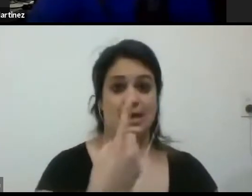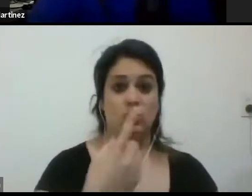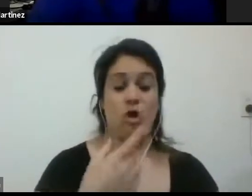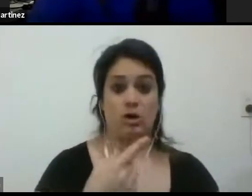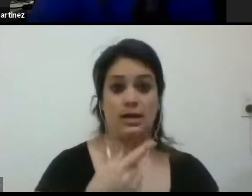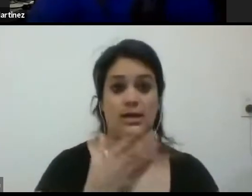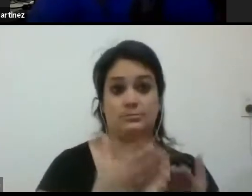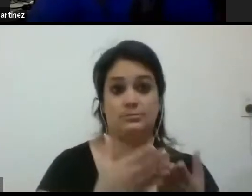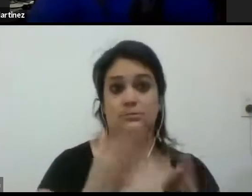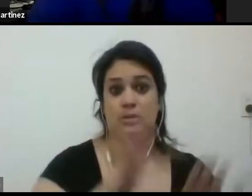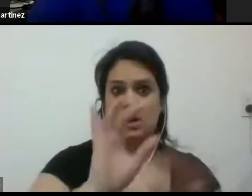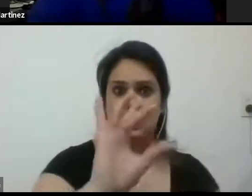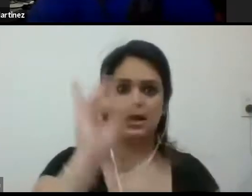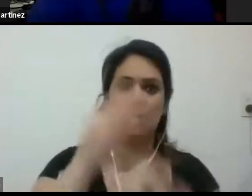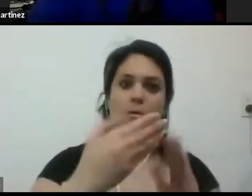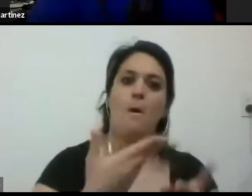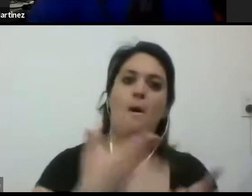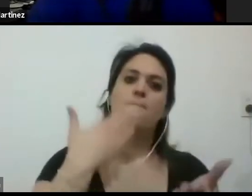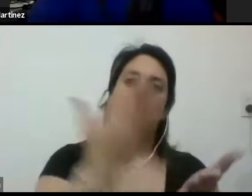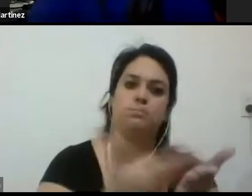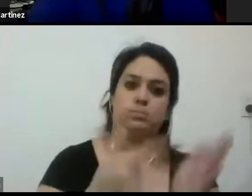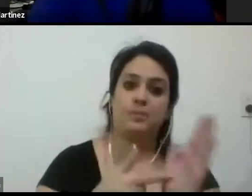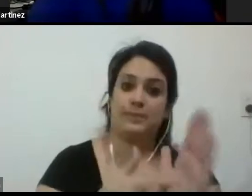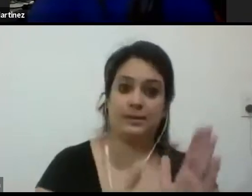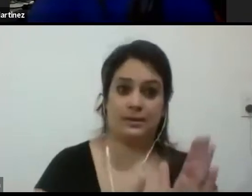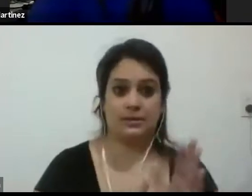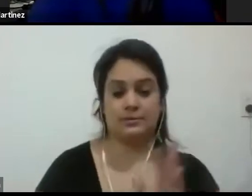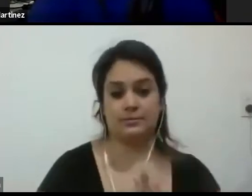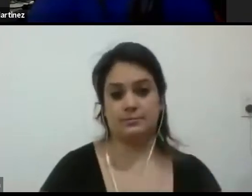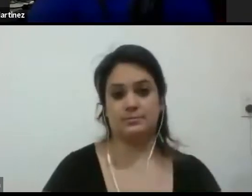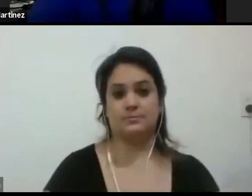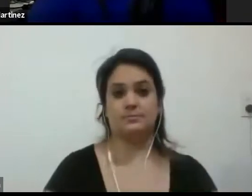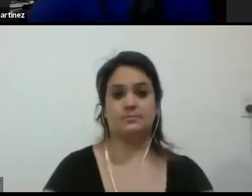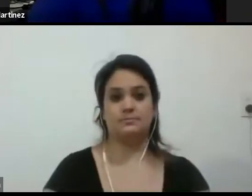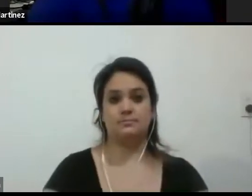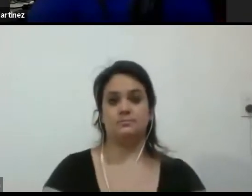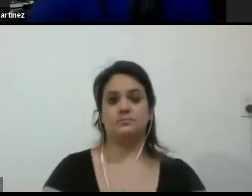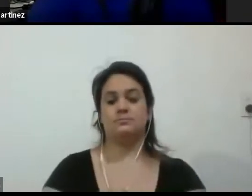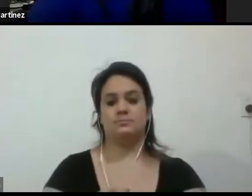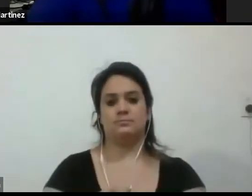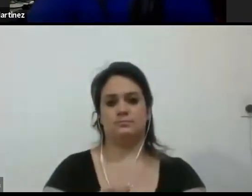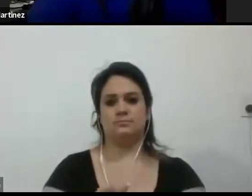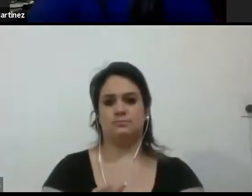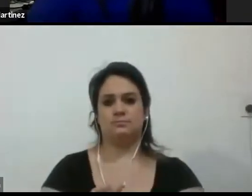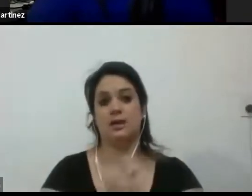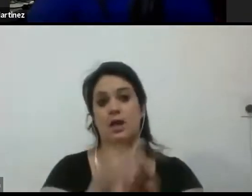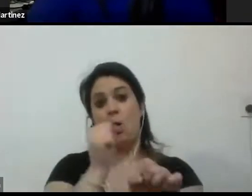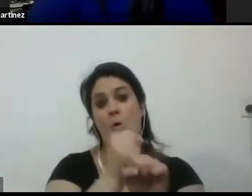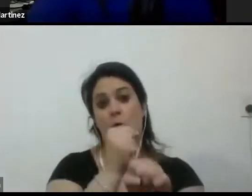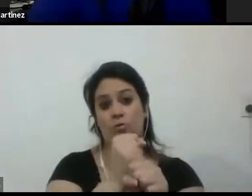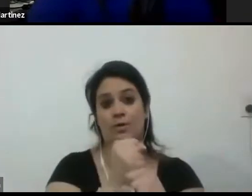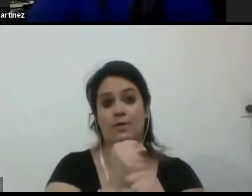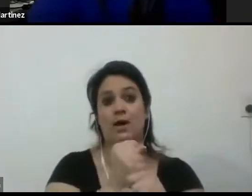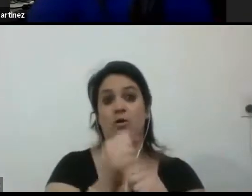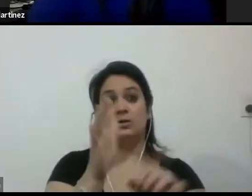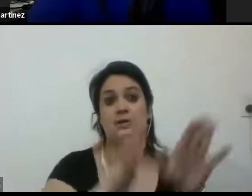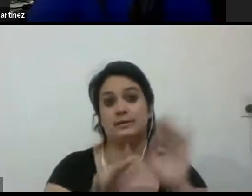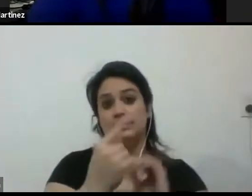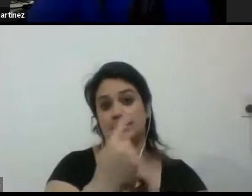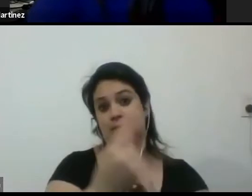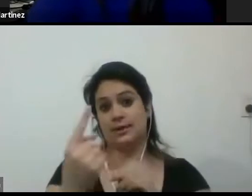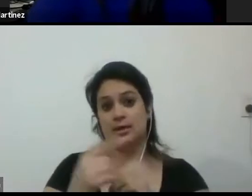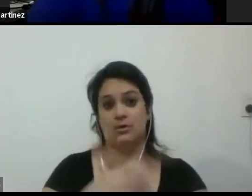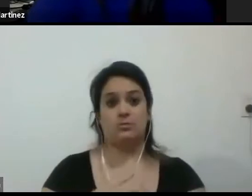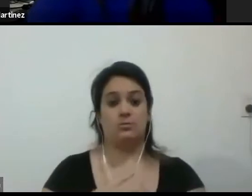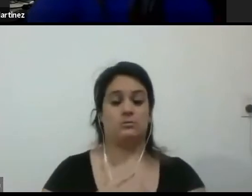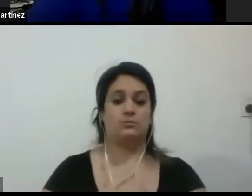justamente una presentación de una de de un trabajo que se hace sobre las mismas